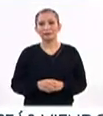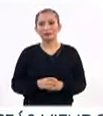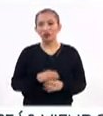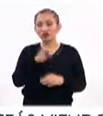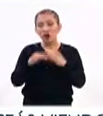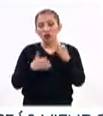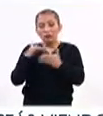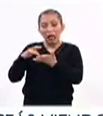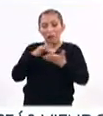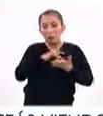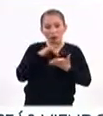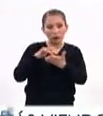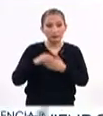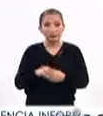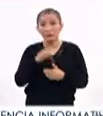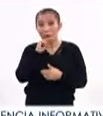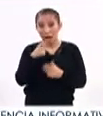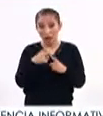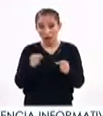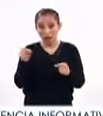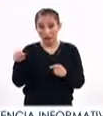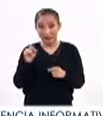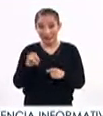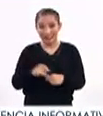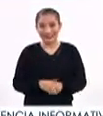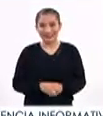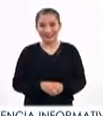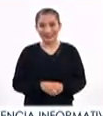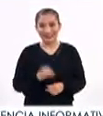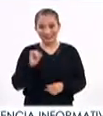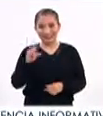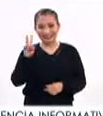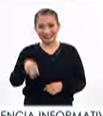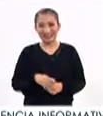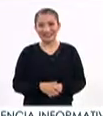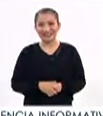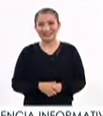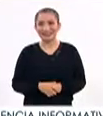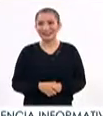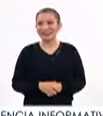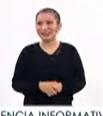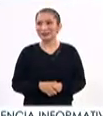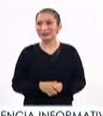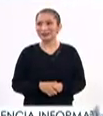entre todos nos apoyábamos, Oye, ¿no? incluso japoneses. Sí, también.